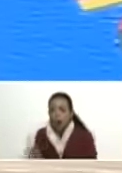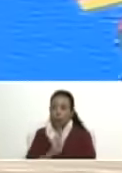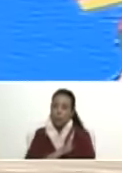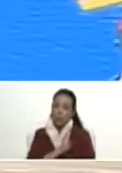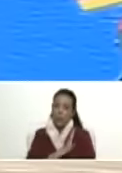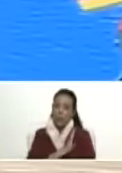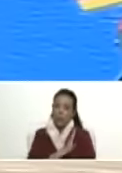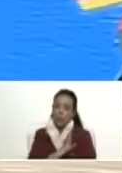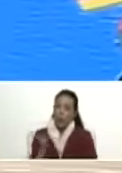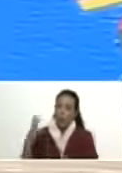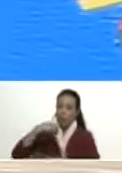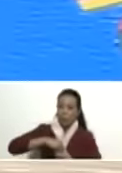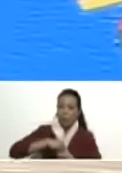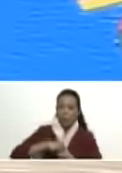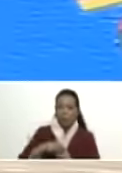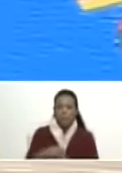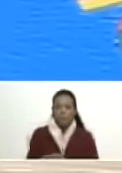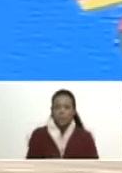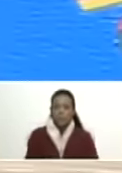Guayana Esequiba.